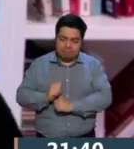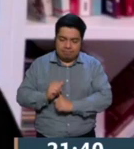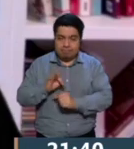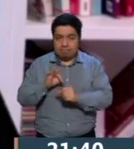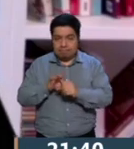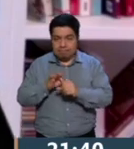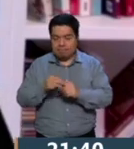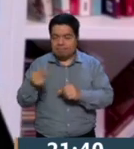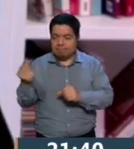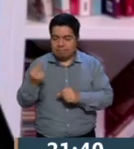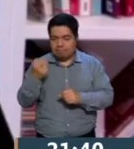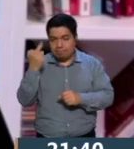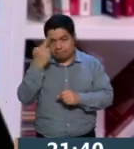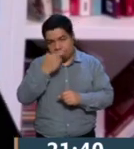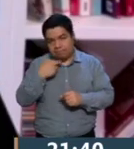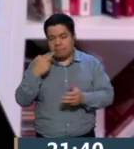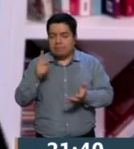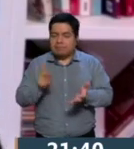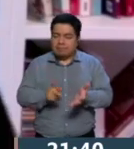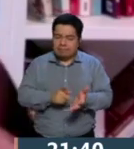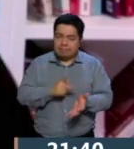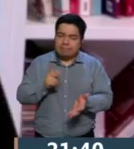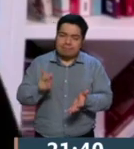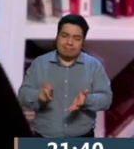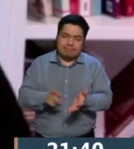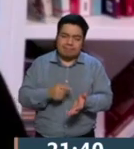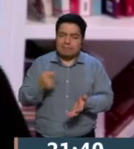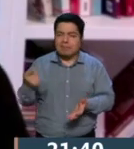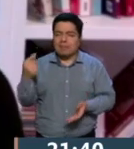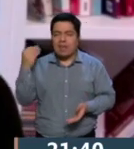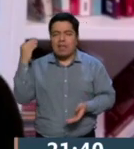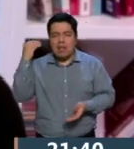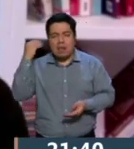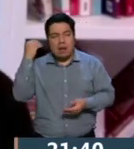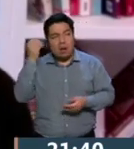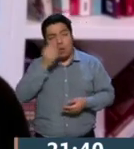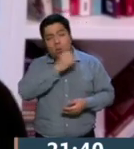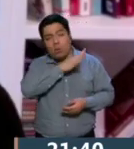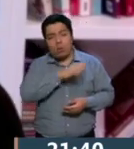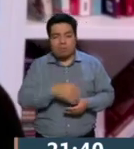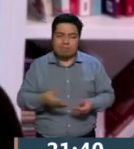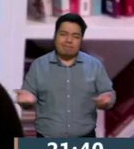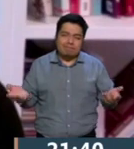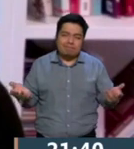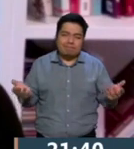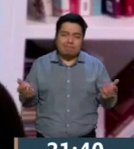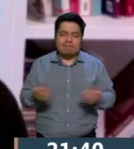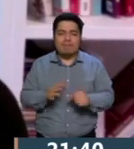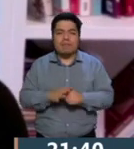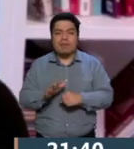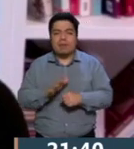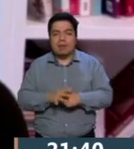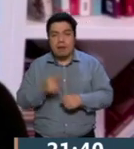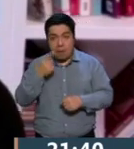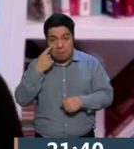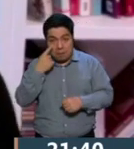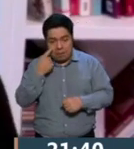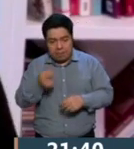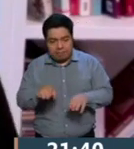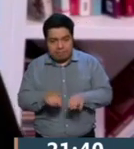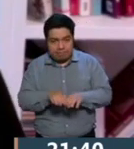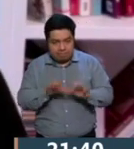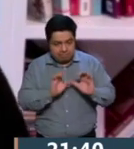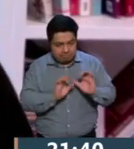revisar. Se les ha dicho mucho, pero bueno, como que oyen y luego no oyen. Y es, entre otras cosas, ver de qué manera el